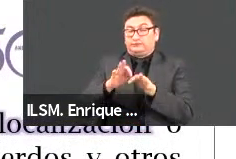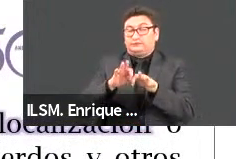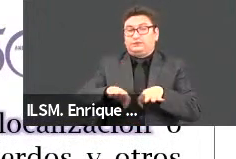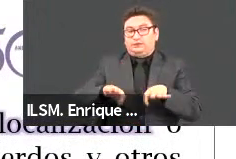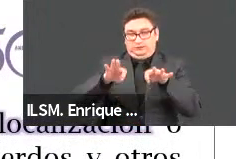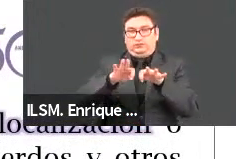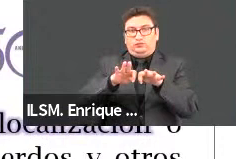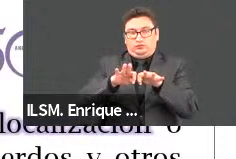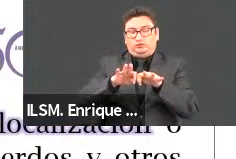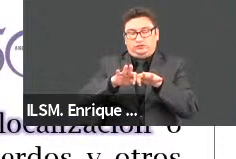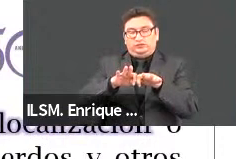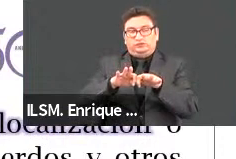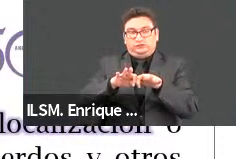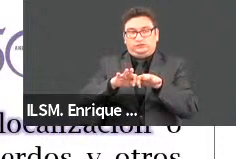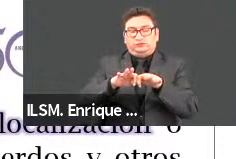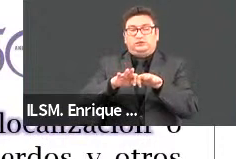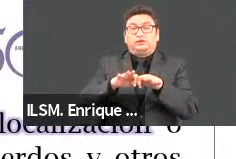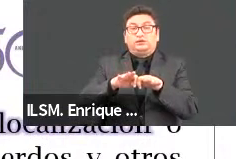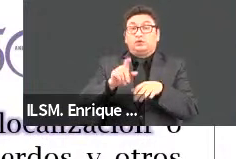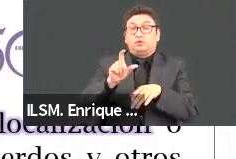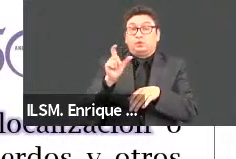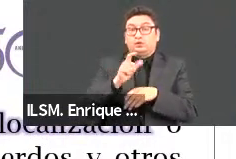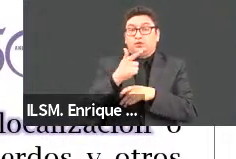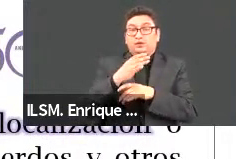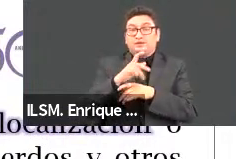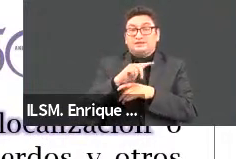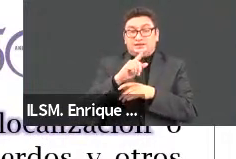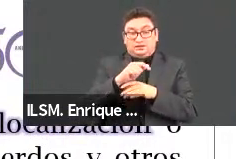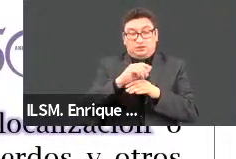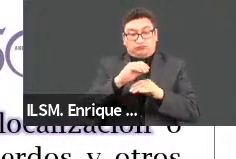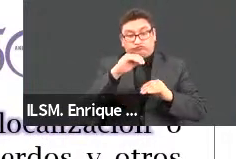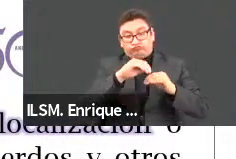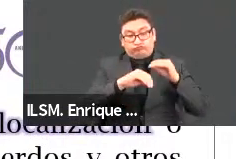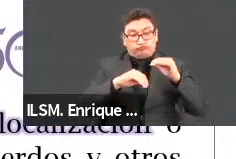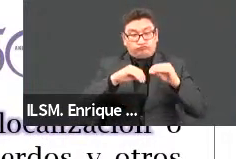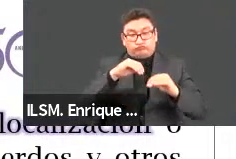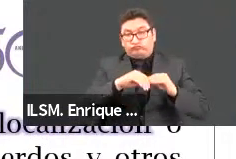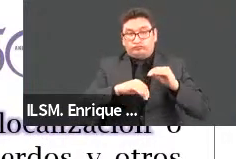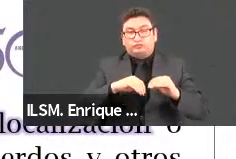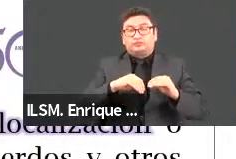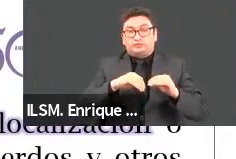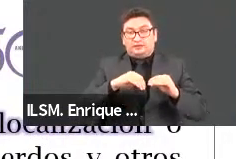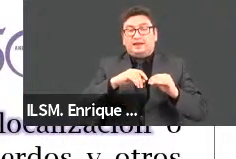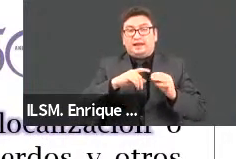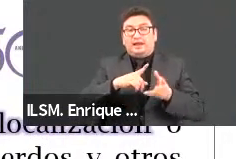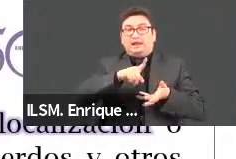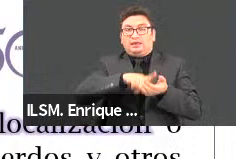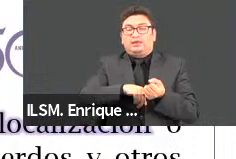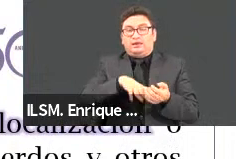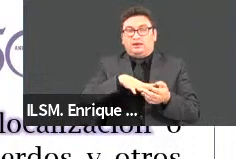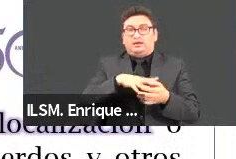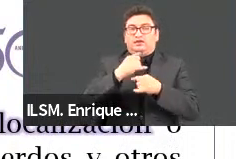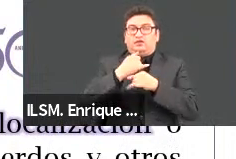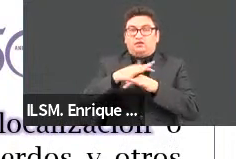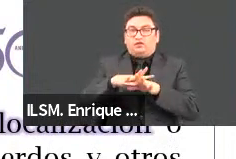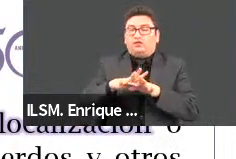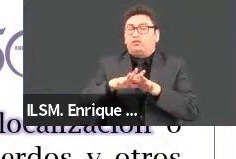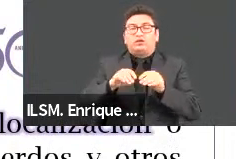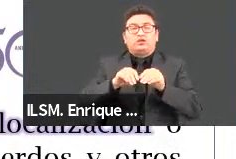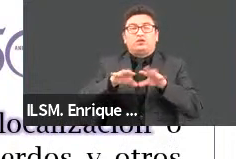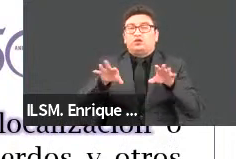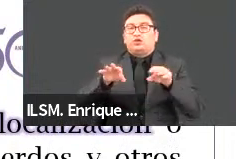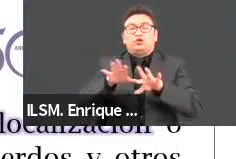que a partir de la elaboración de la Gaceta es como se obtienen los datos de localización o